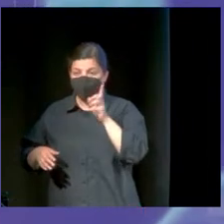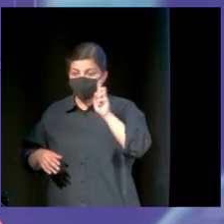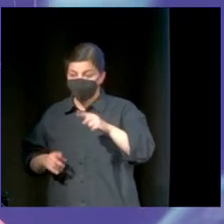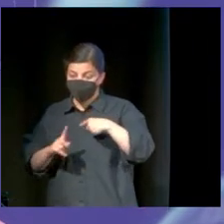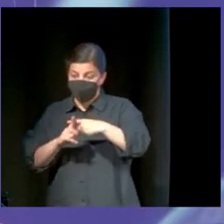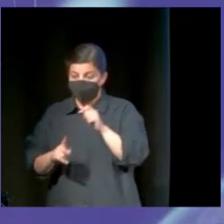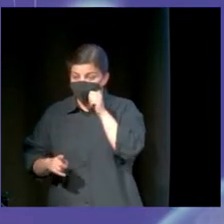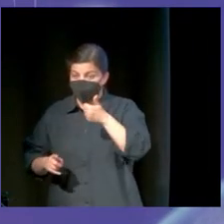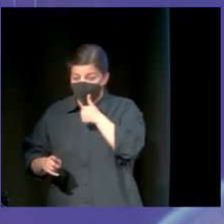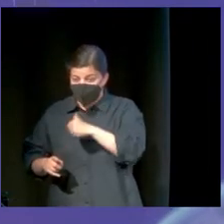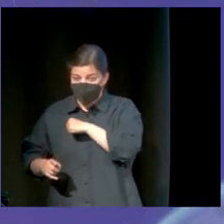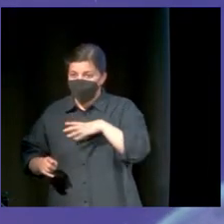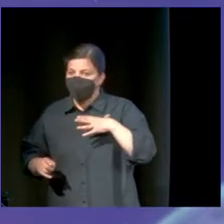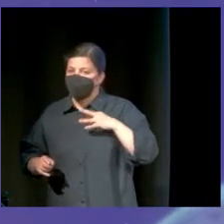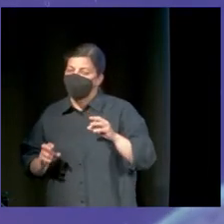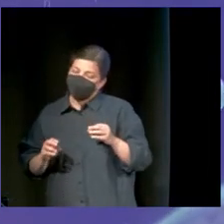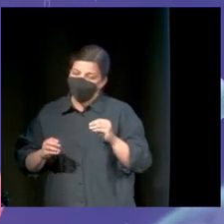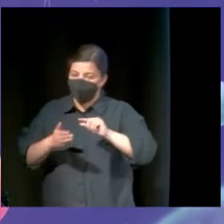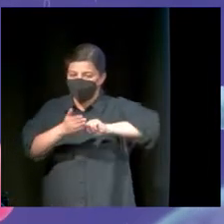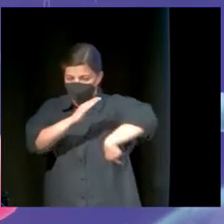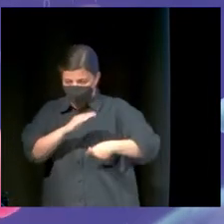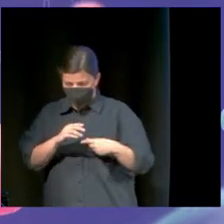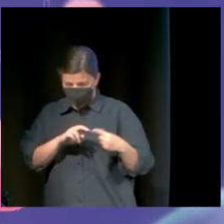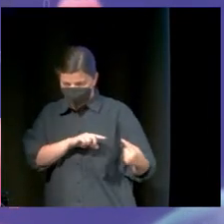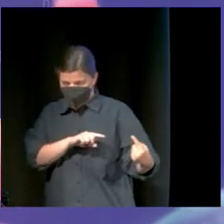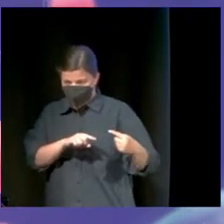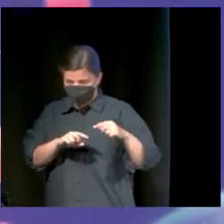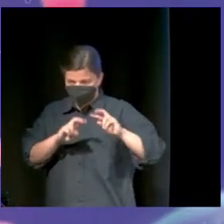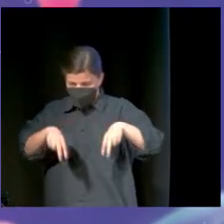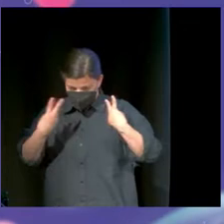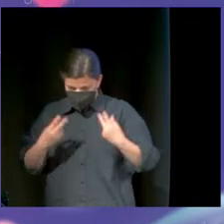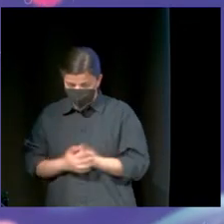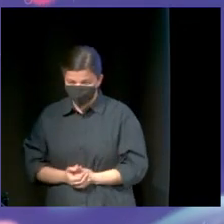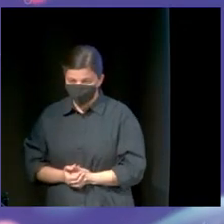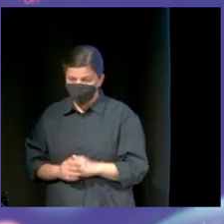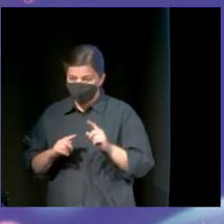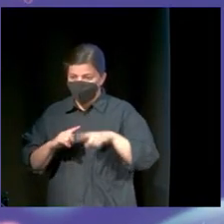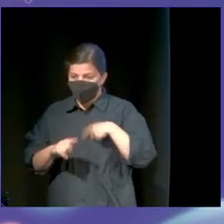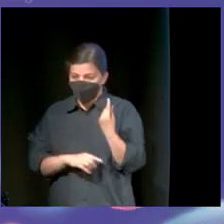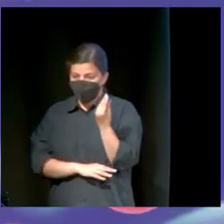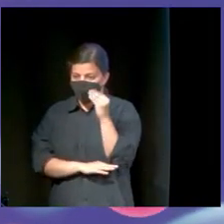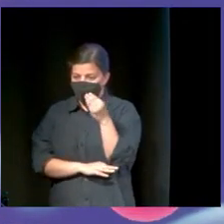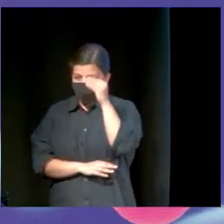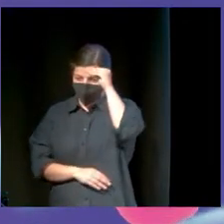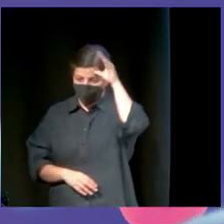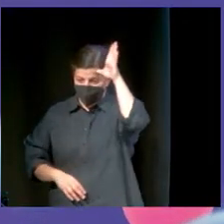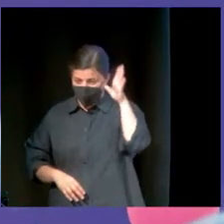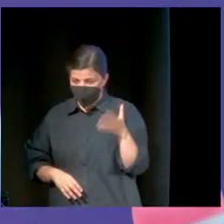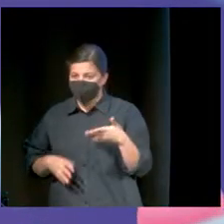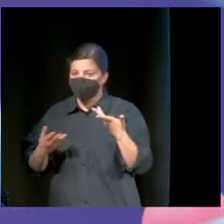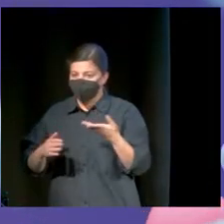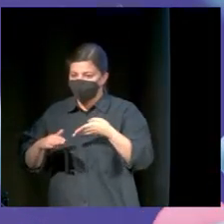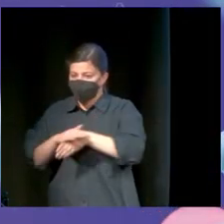te permite firmar esas transacciones y luego los avatares que seguro que habéis entrado de central an